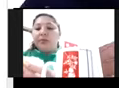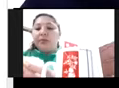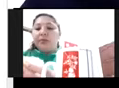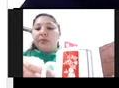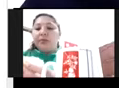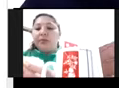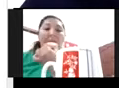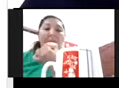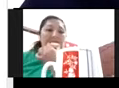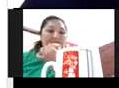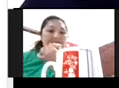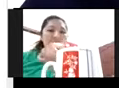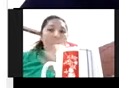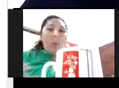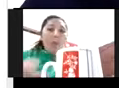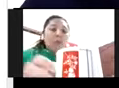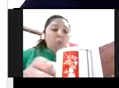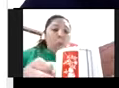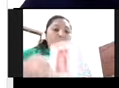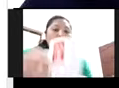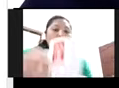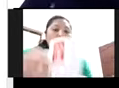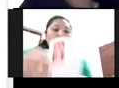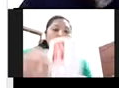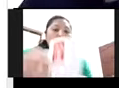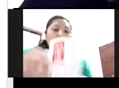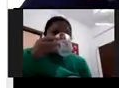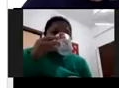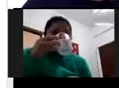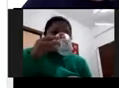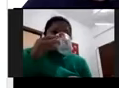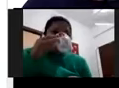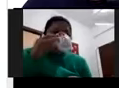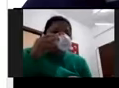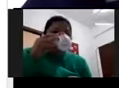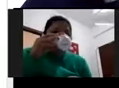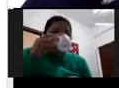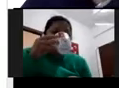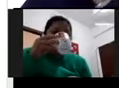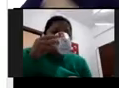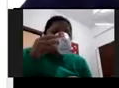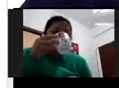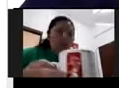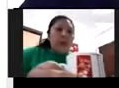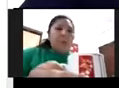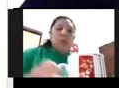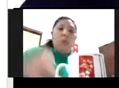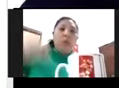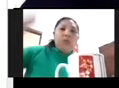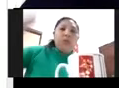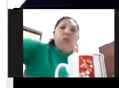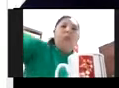muy relacionado con la publicidad, que haya un control social, que haya participación real y